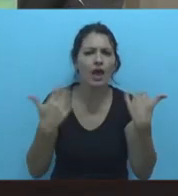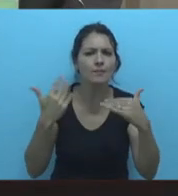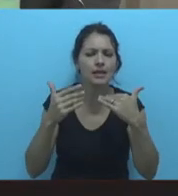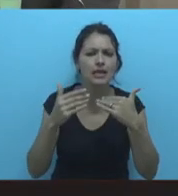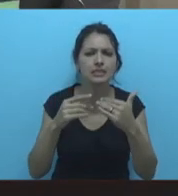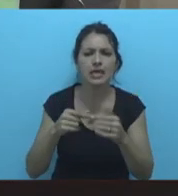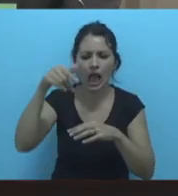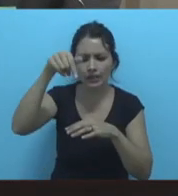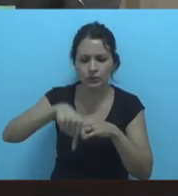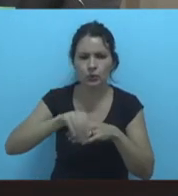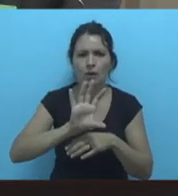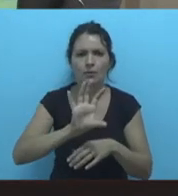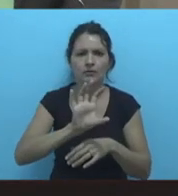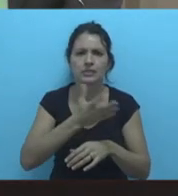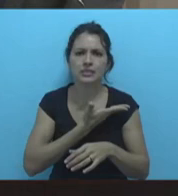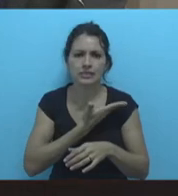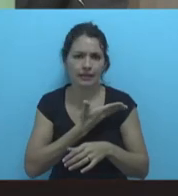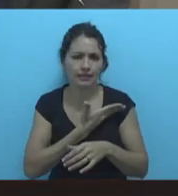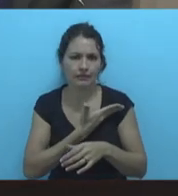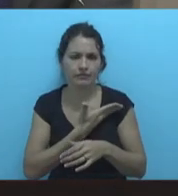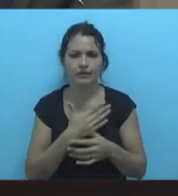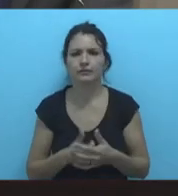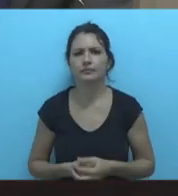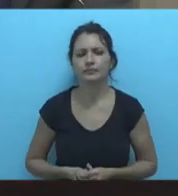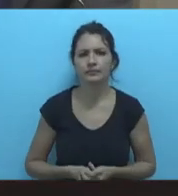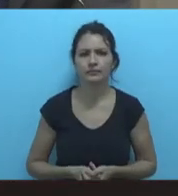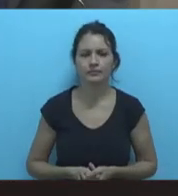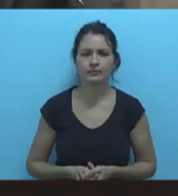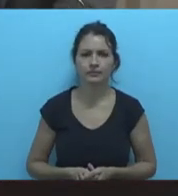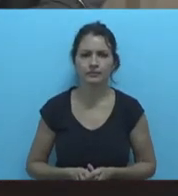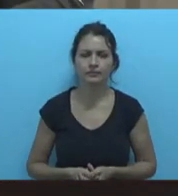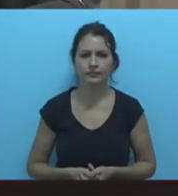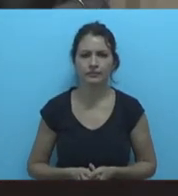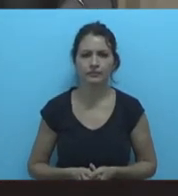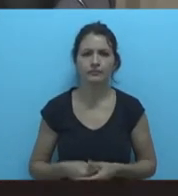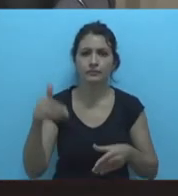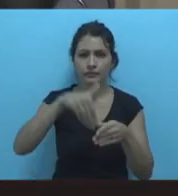Caseros, San Jerónimo, Belgrano, Iriondo, San Martín y Castellanos. ¿En consideración el proyecto?